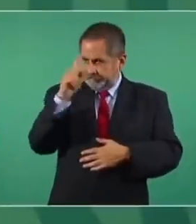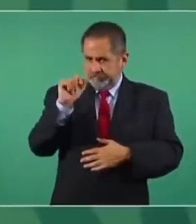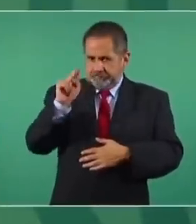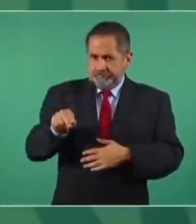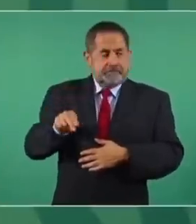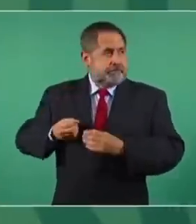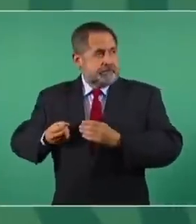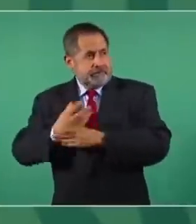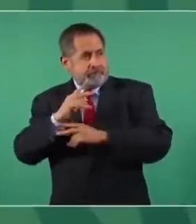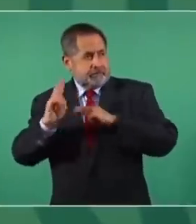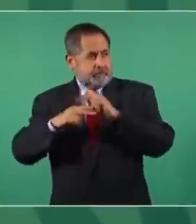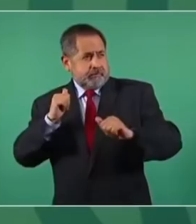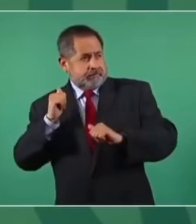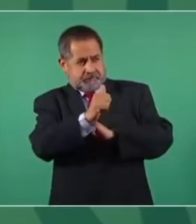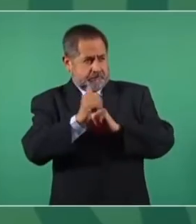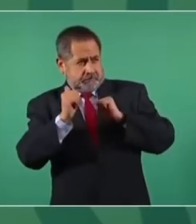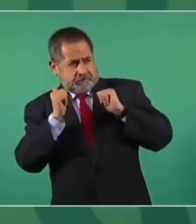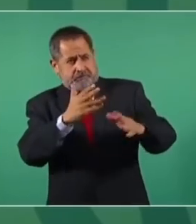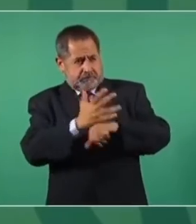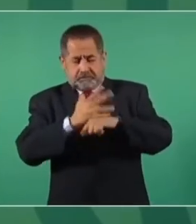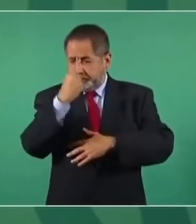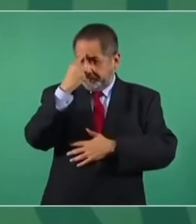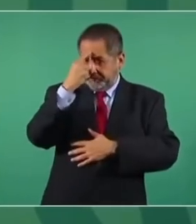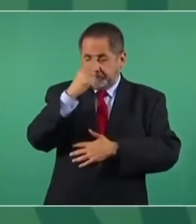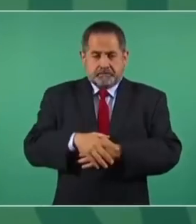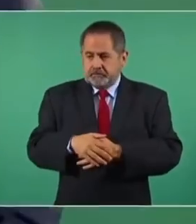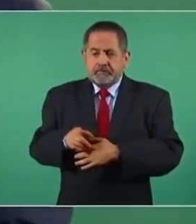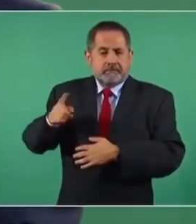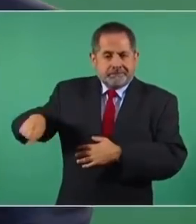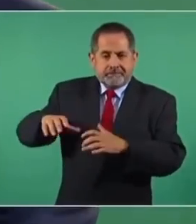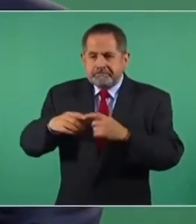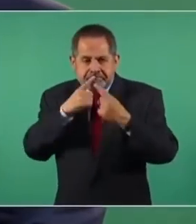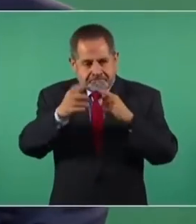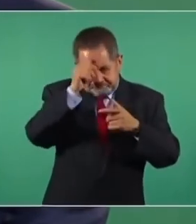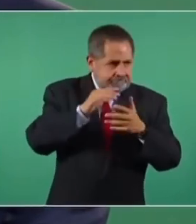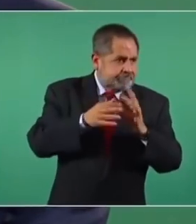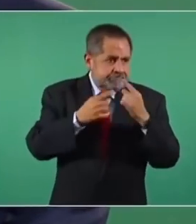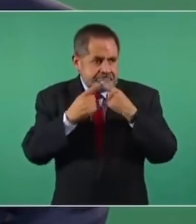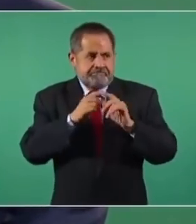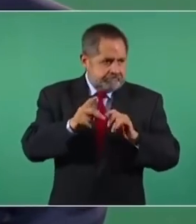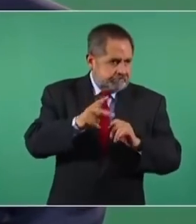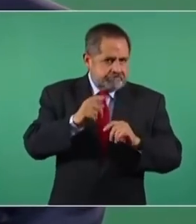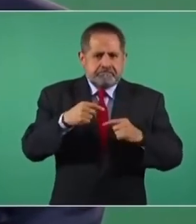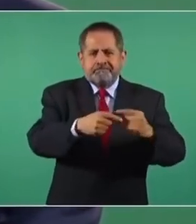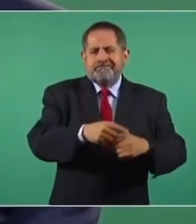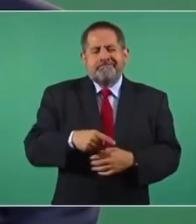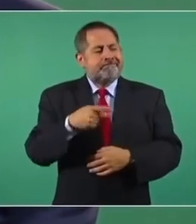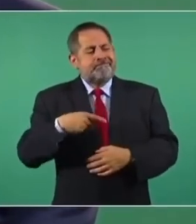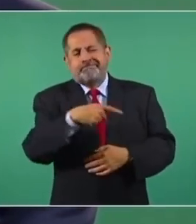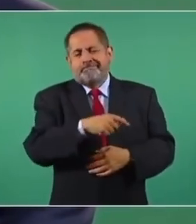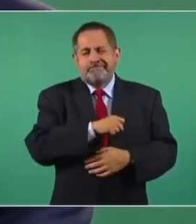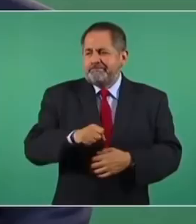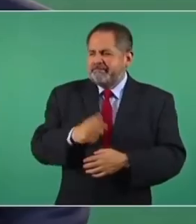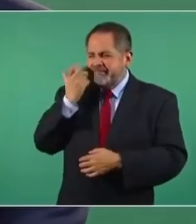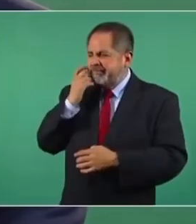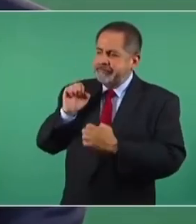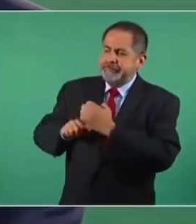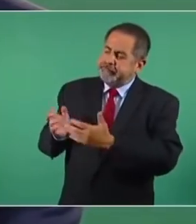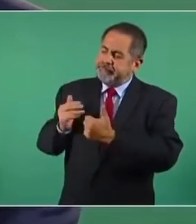desde que salen de sus pueblos, hacen acuerdos muchos con traficantes de personas, con